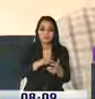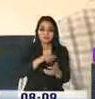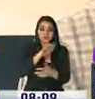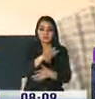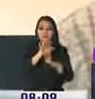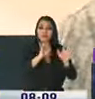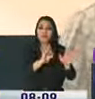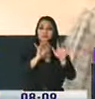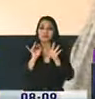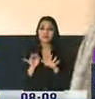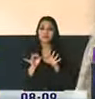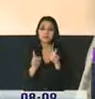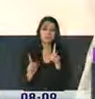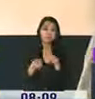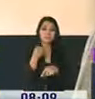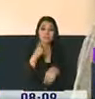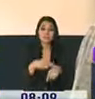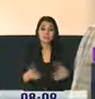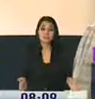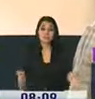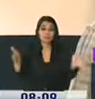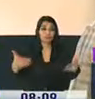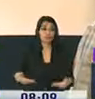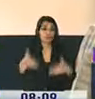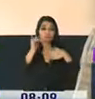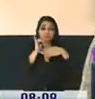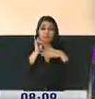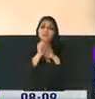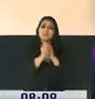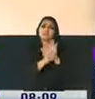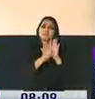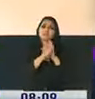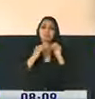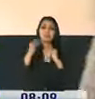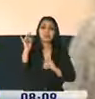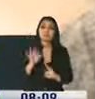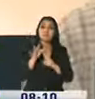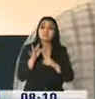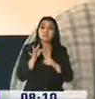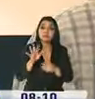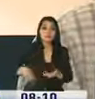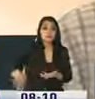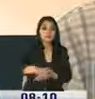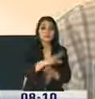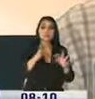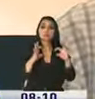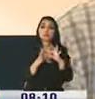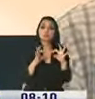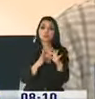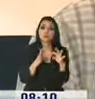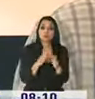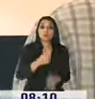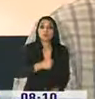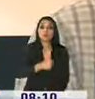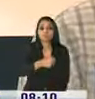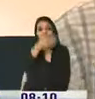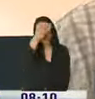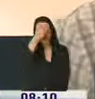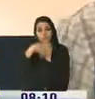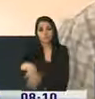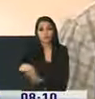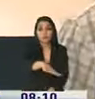se convierte sin duda en uno de los símbolos más especiales que tiene nuestro acervo patrimonial en el